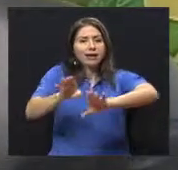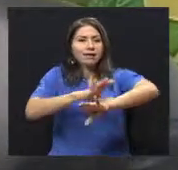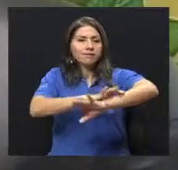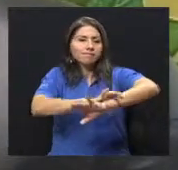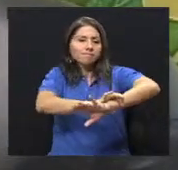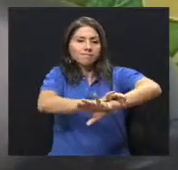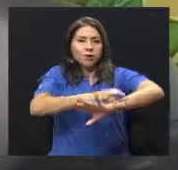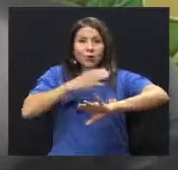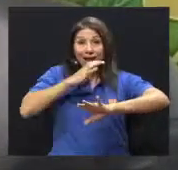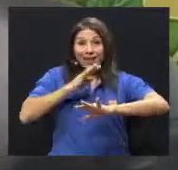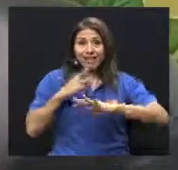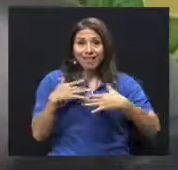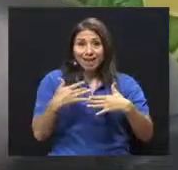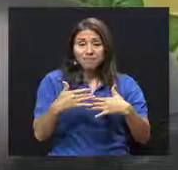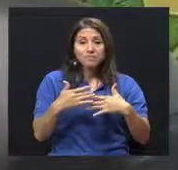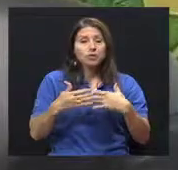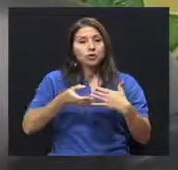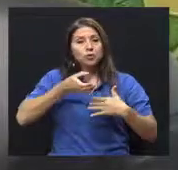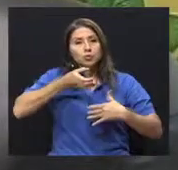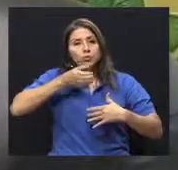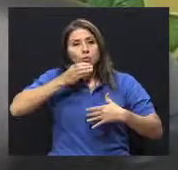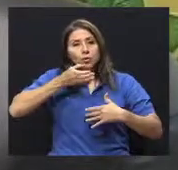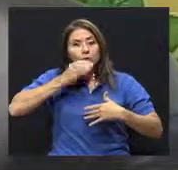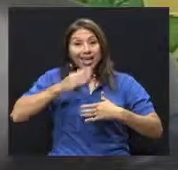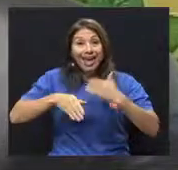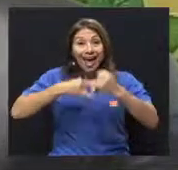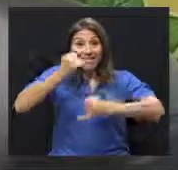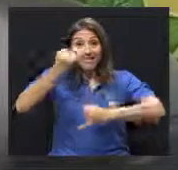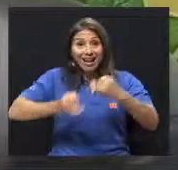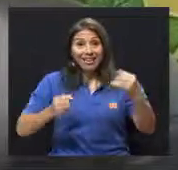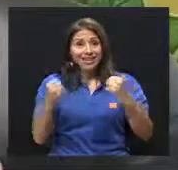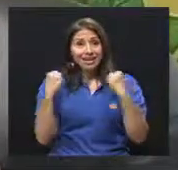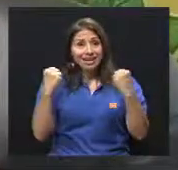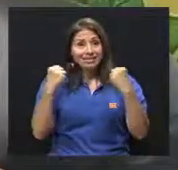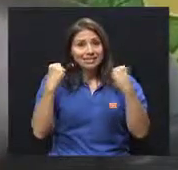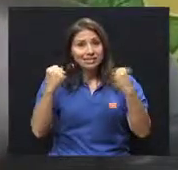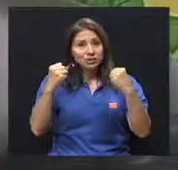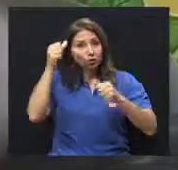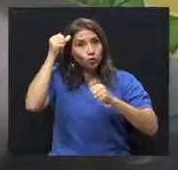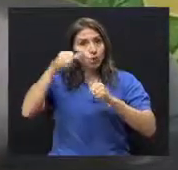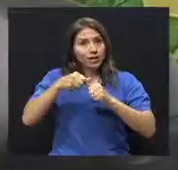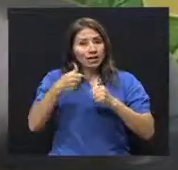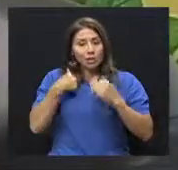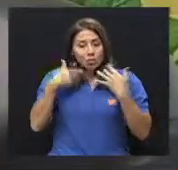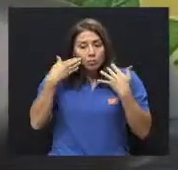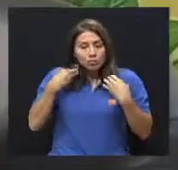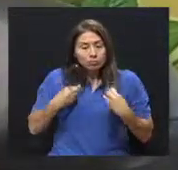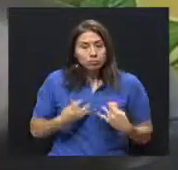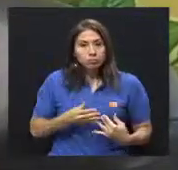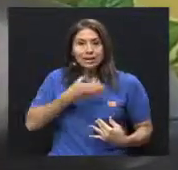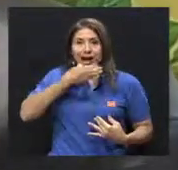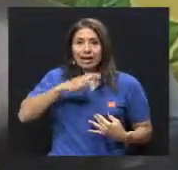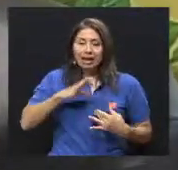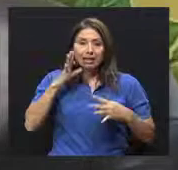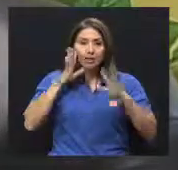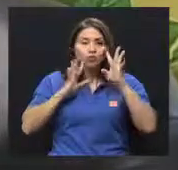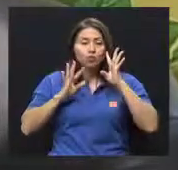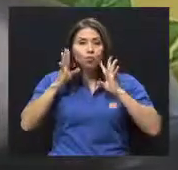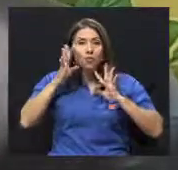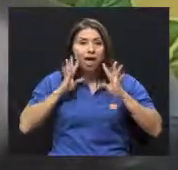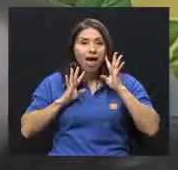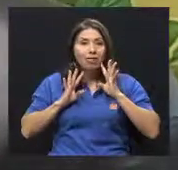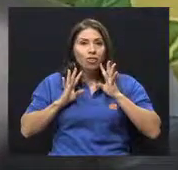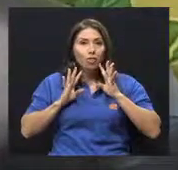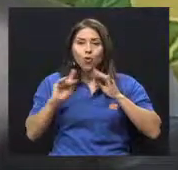Y al final de hacer ejercicio, recordar que como uno está un poquillo caliente por o